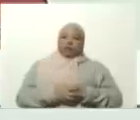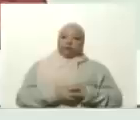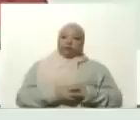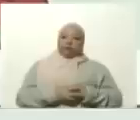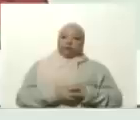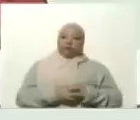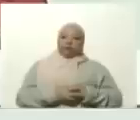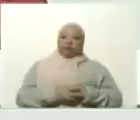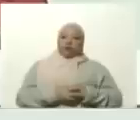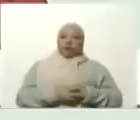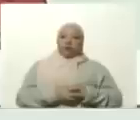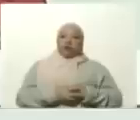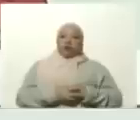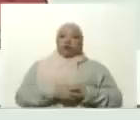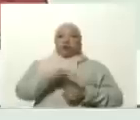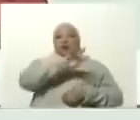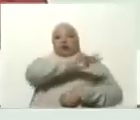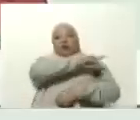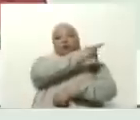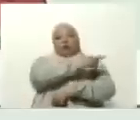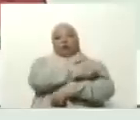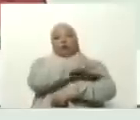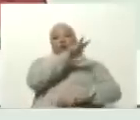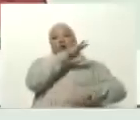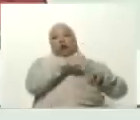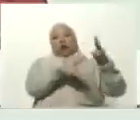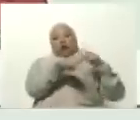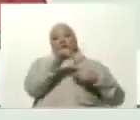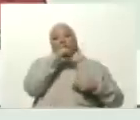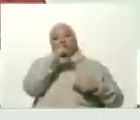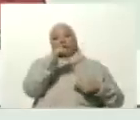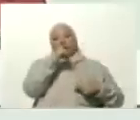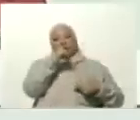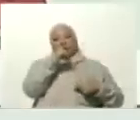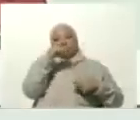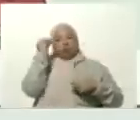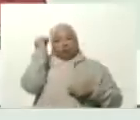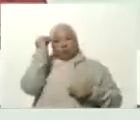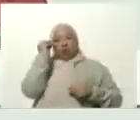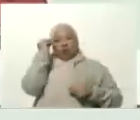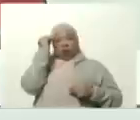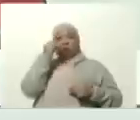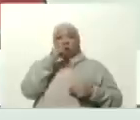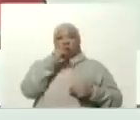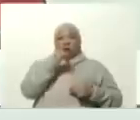Cobra fuerza en la oposición. Ellos no se van a exponer a una oposición y ya están consensuado todo.